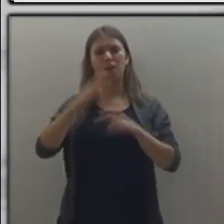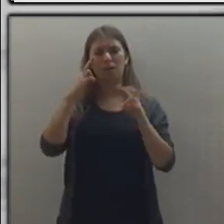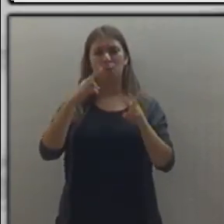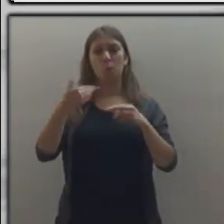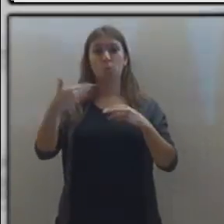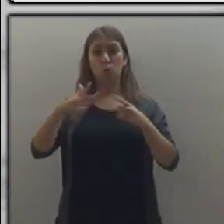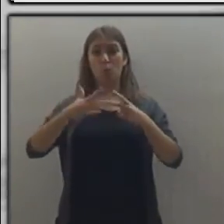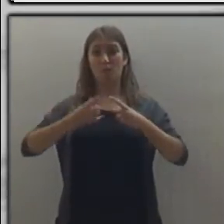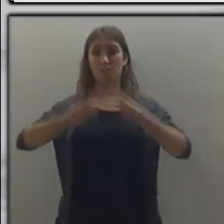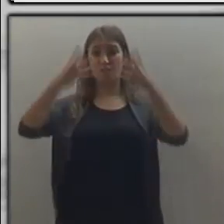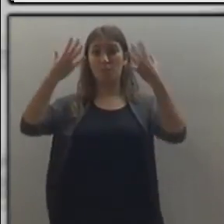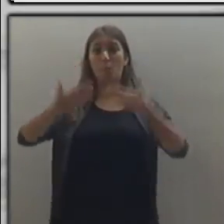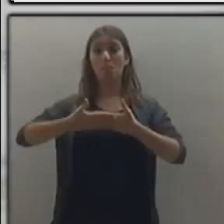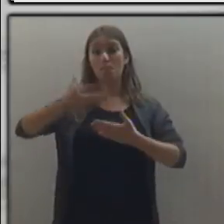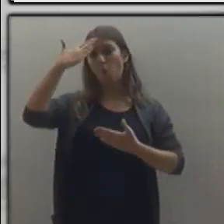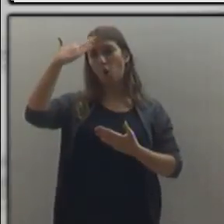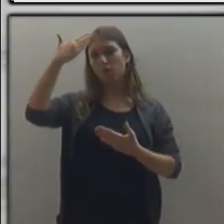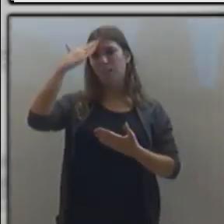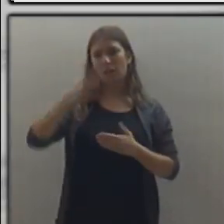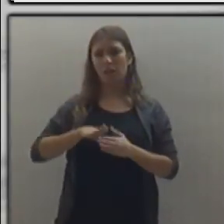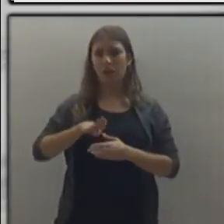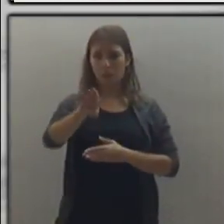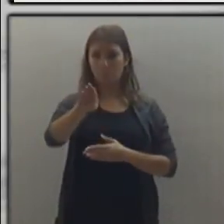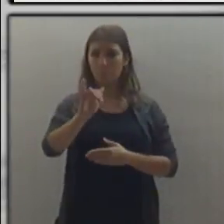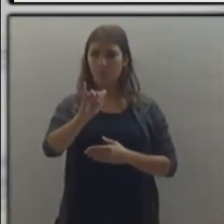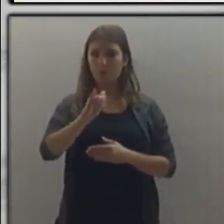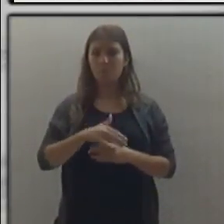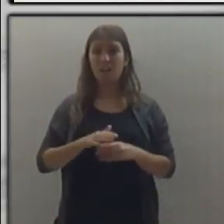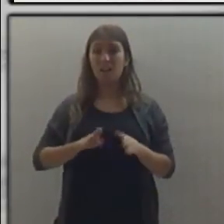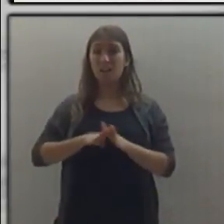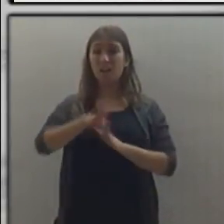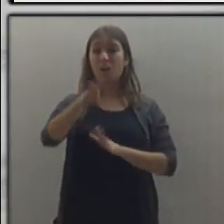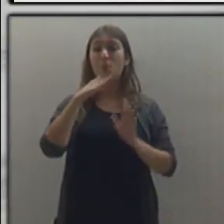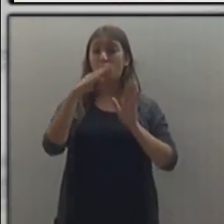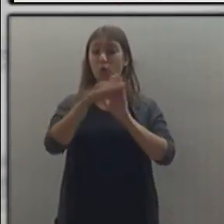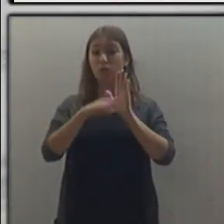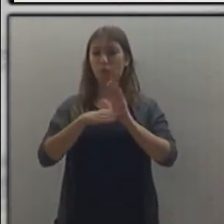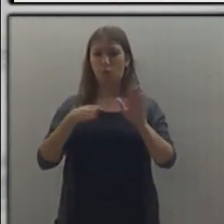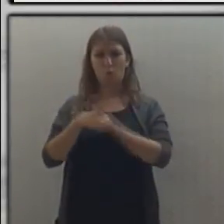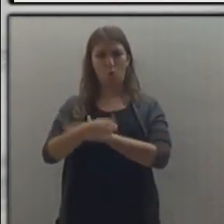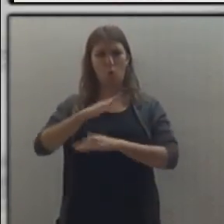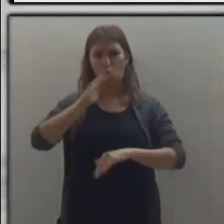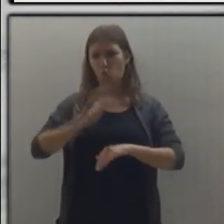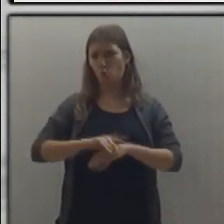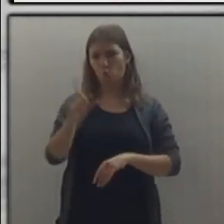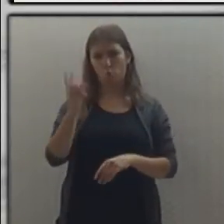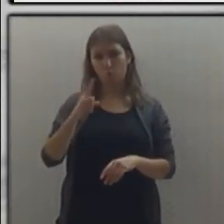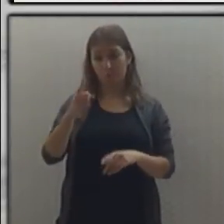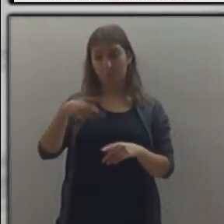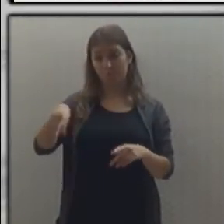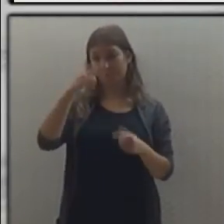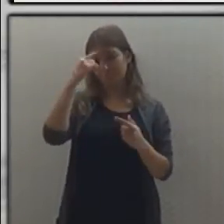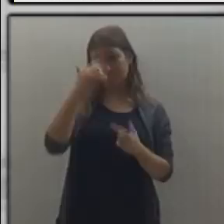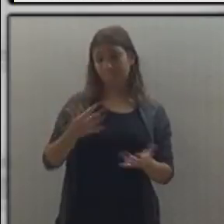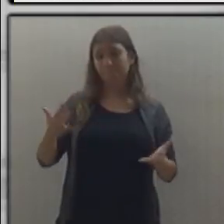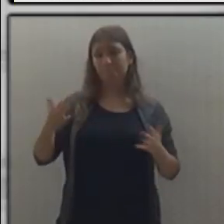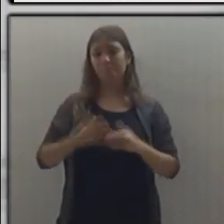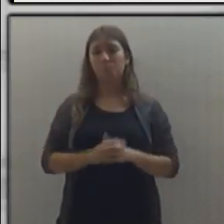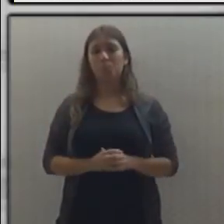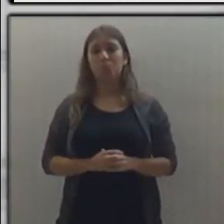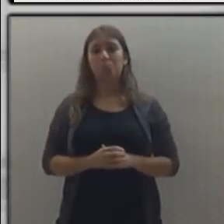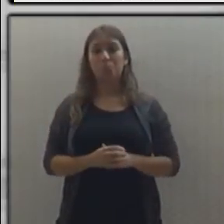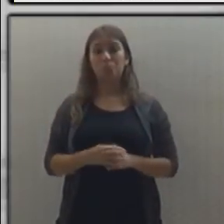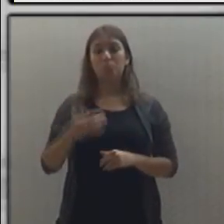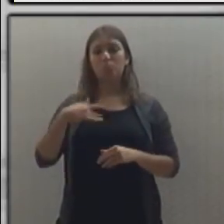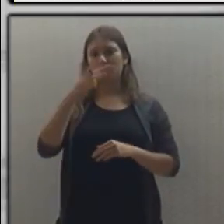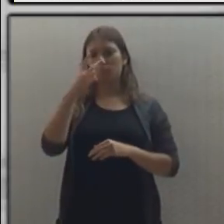de viviendas, en el portal había una rampa que no cumplía con las condiciones de accesibilidad, como os podéis imaginar, ¿no? Y estaba